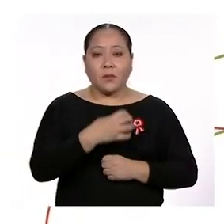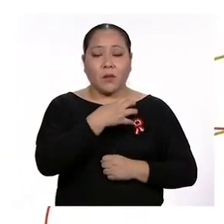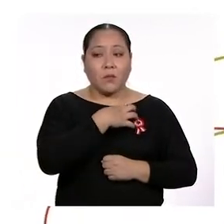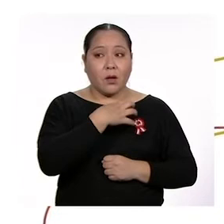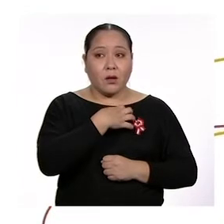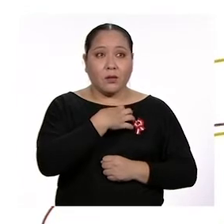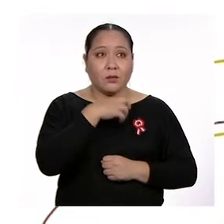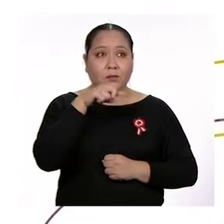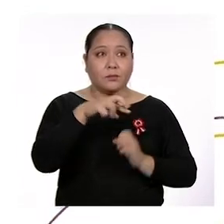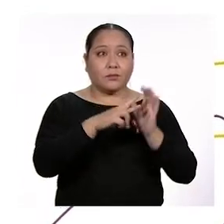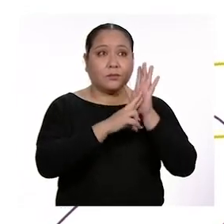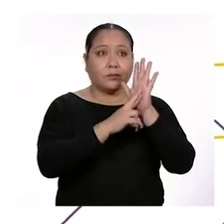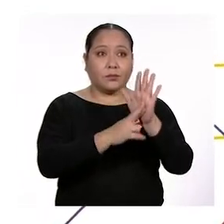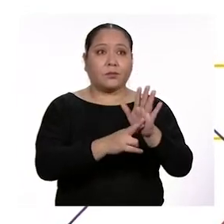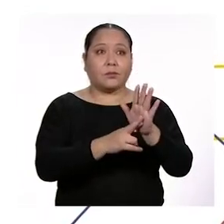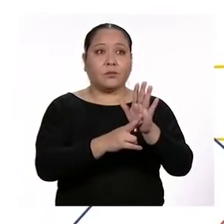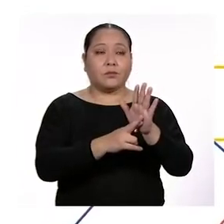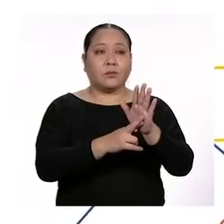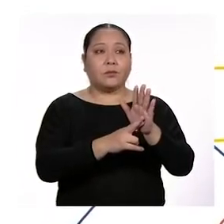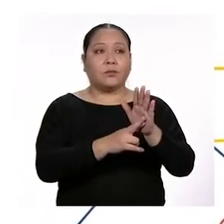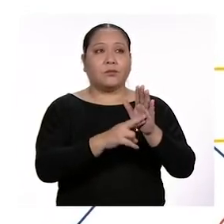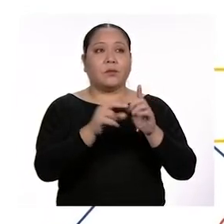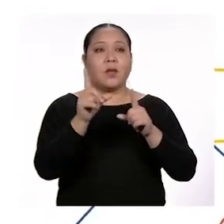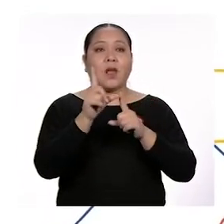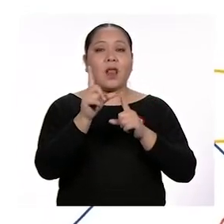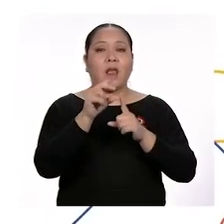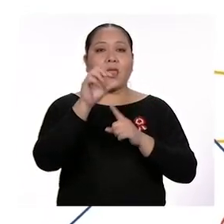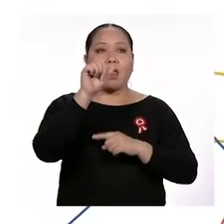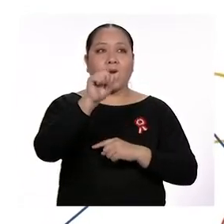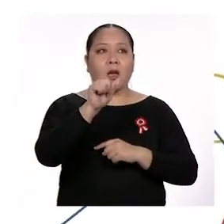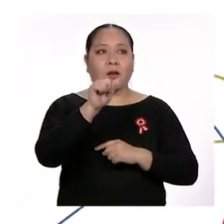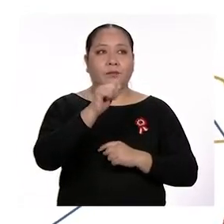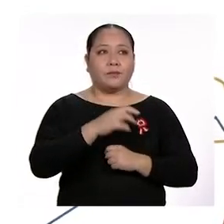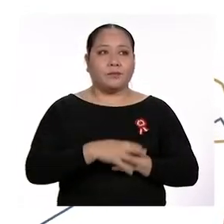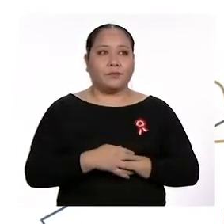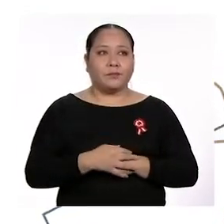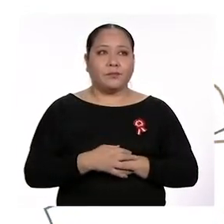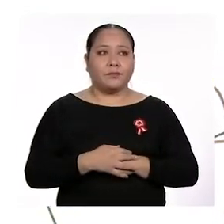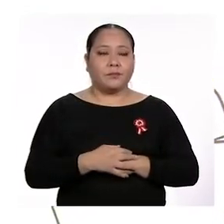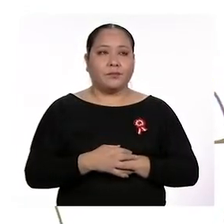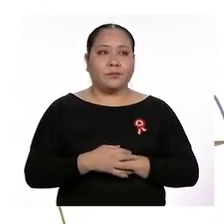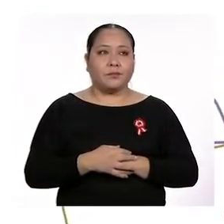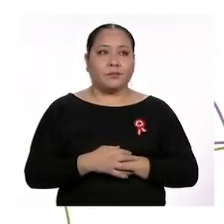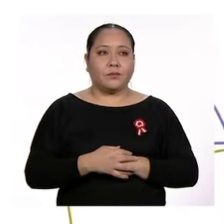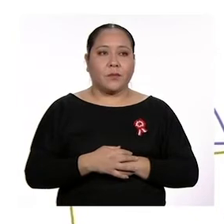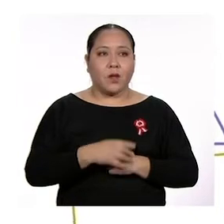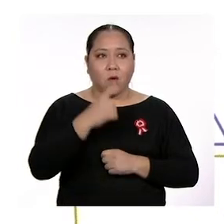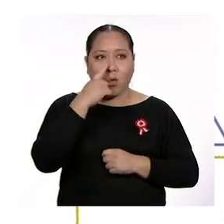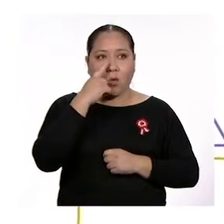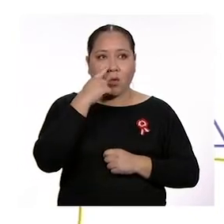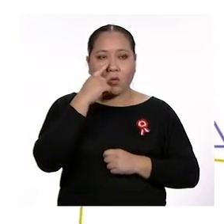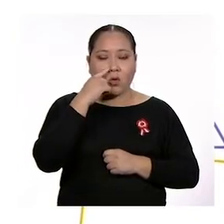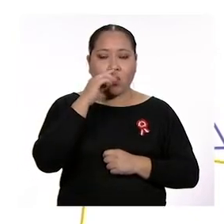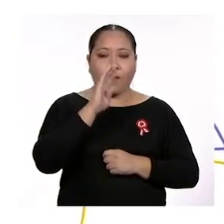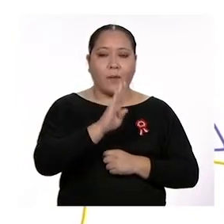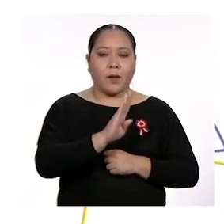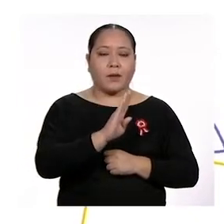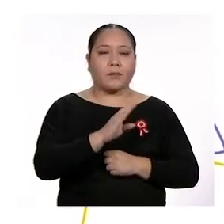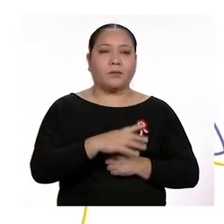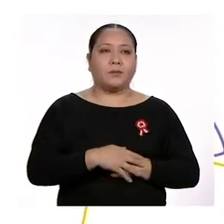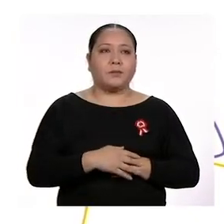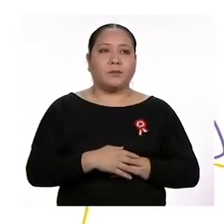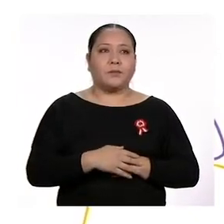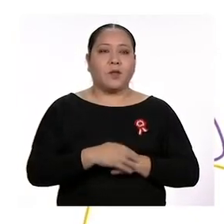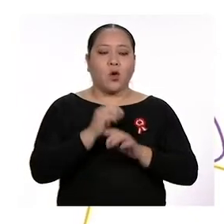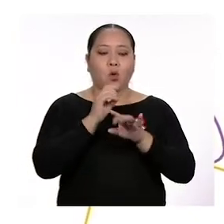mayo lo representaremos con la letra A, mientras que al intervalo de junio con la letra B